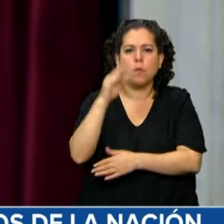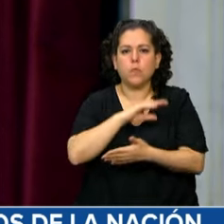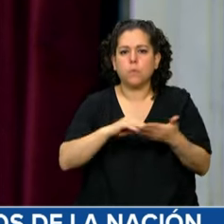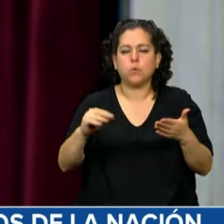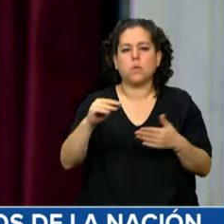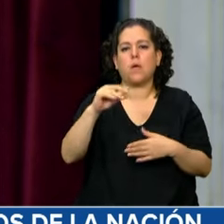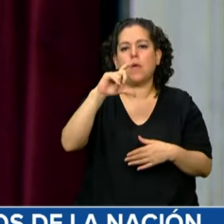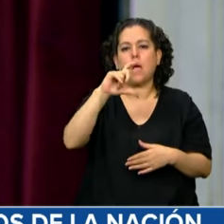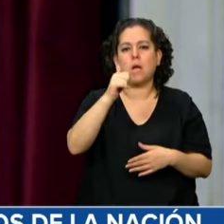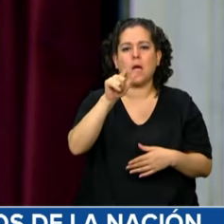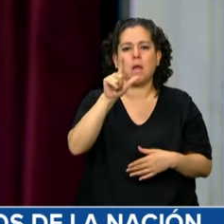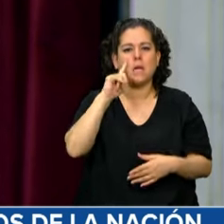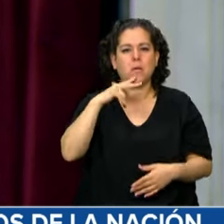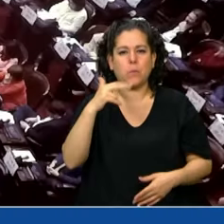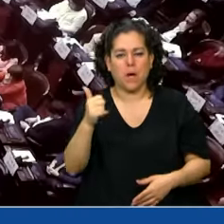Verónica